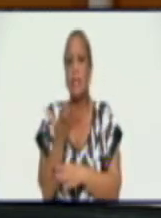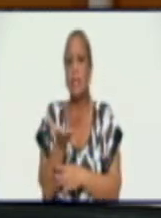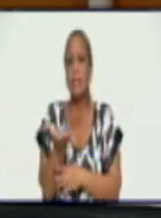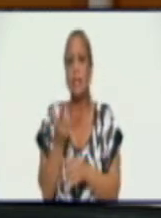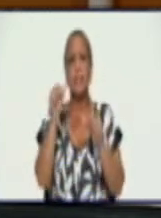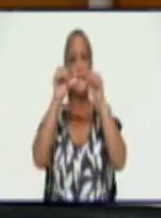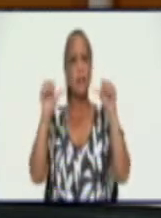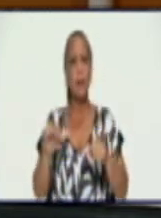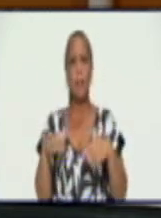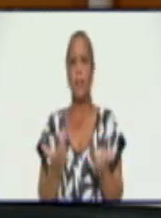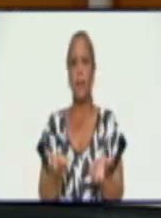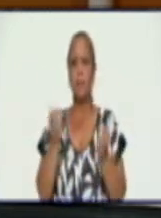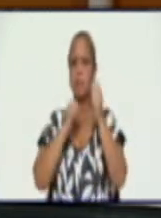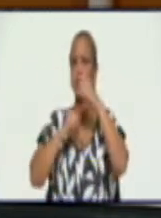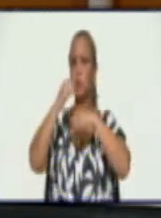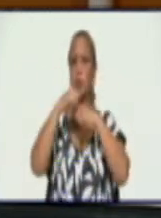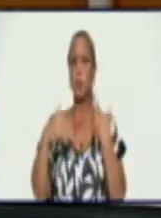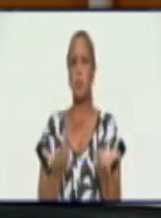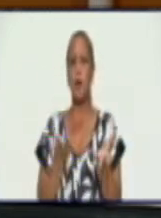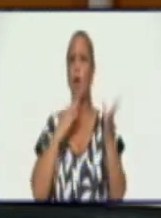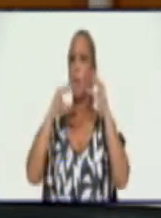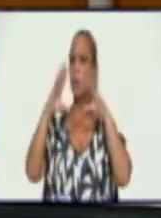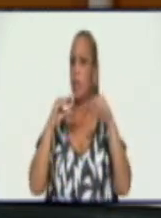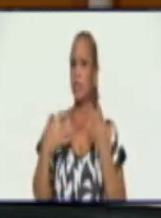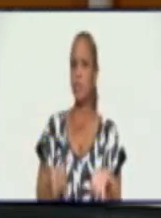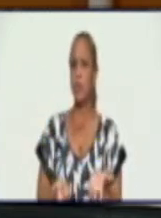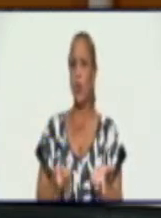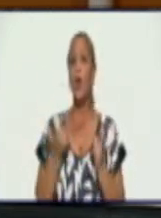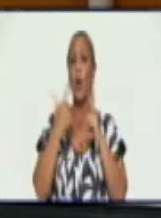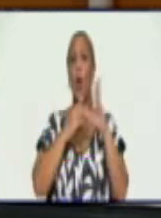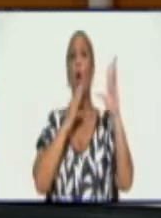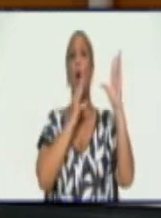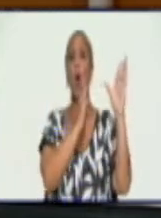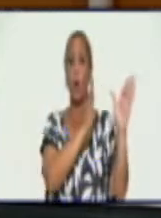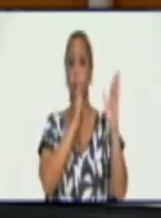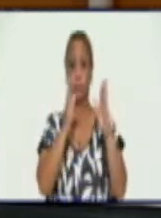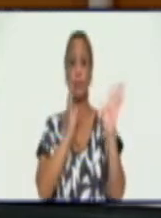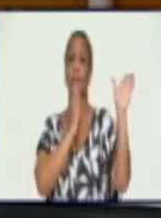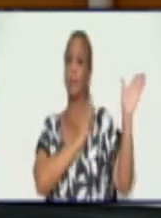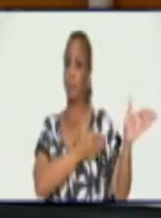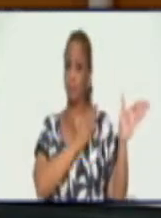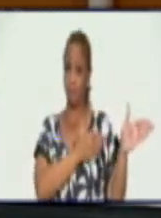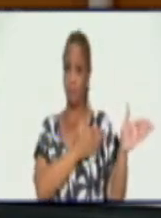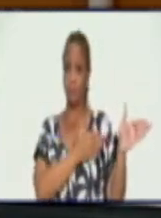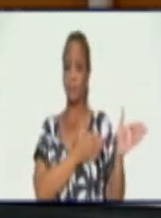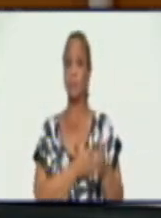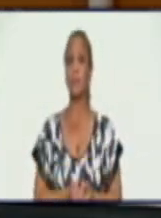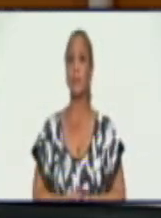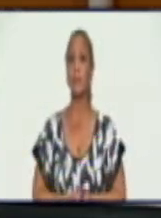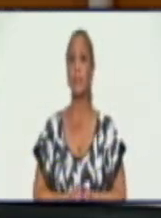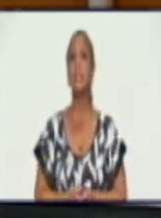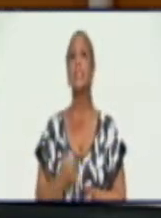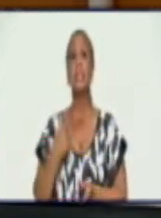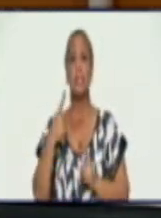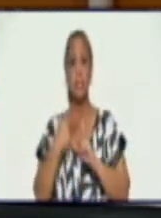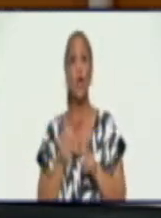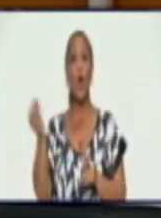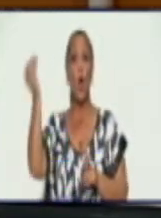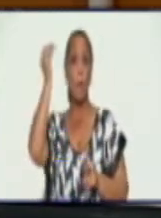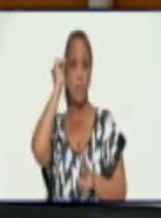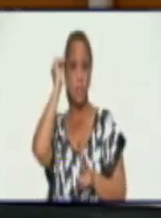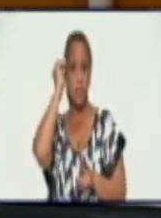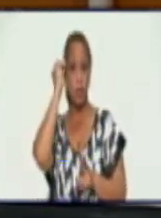estructuras de dirección comunicación organización disciplina orden y comprensión del pueblo